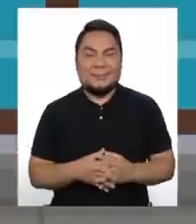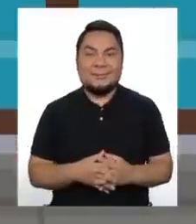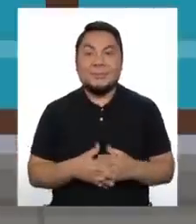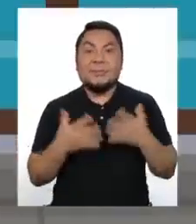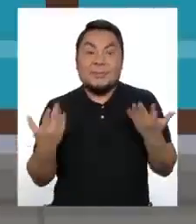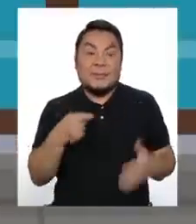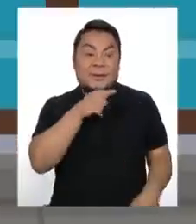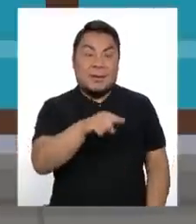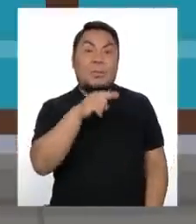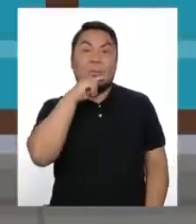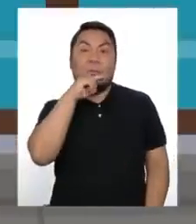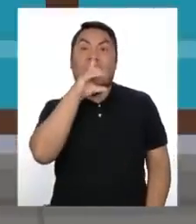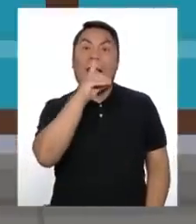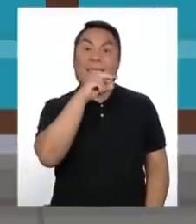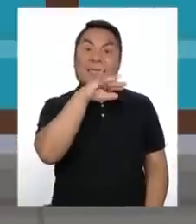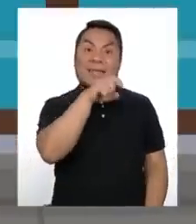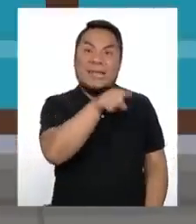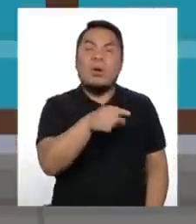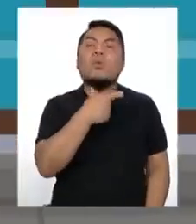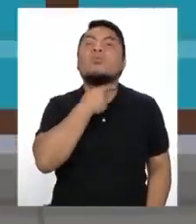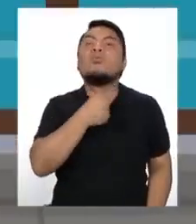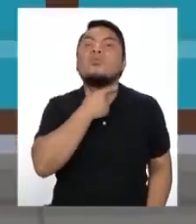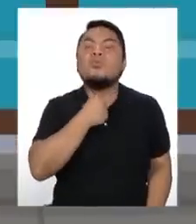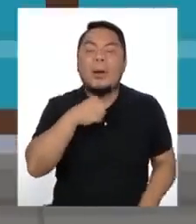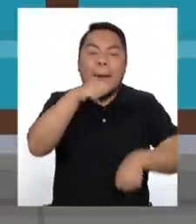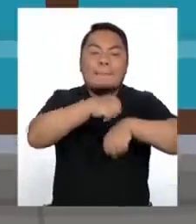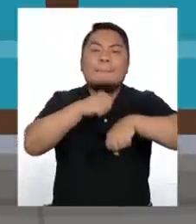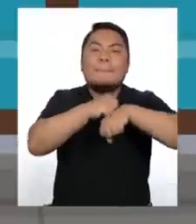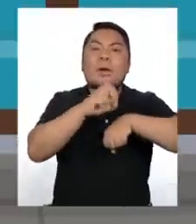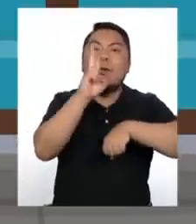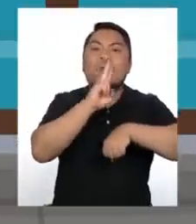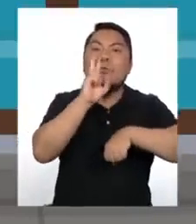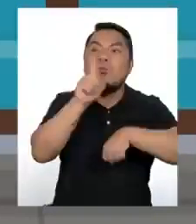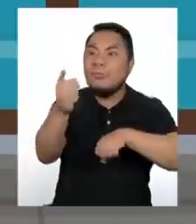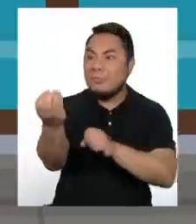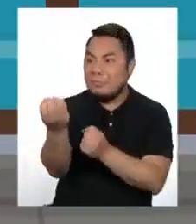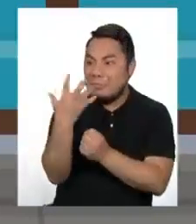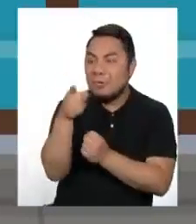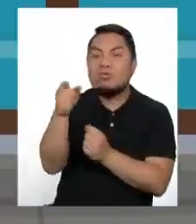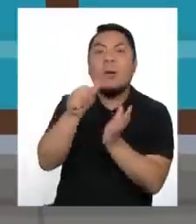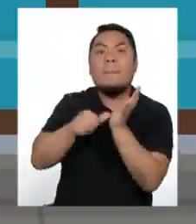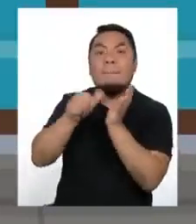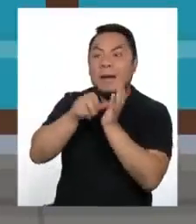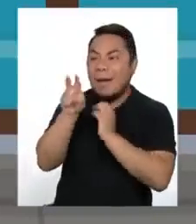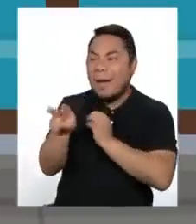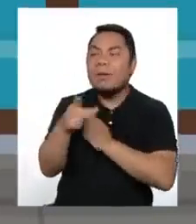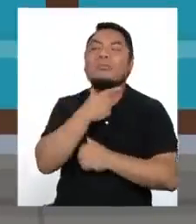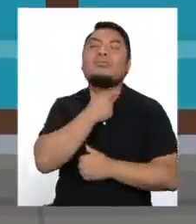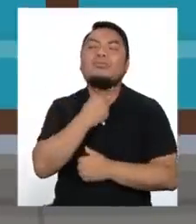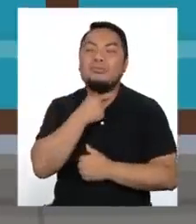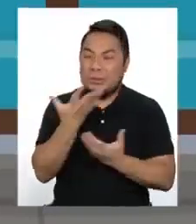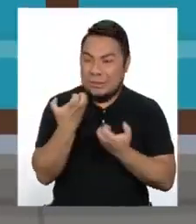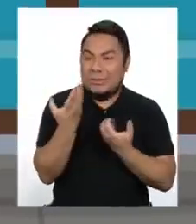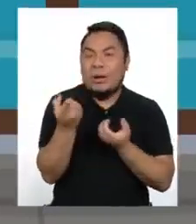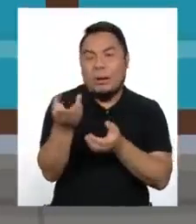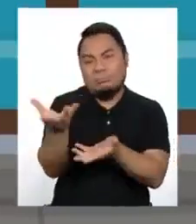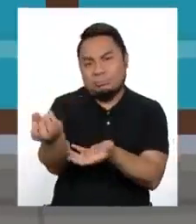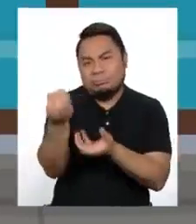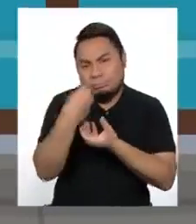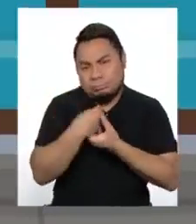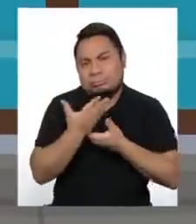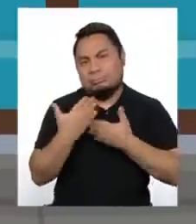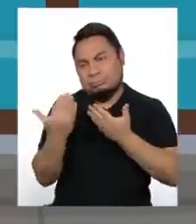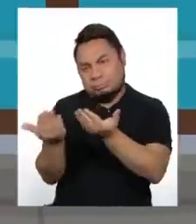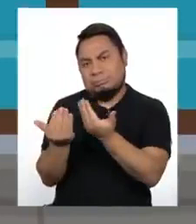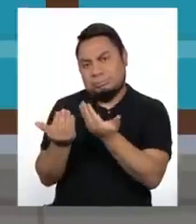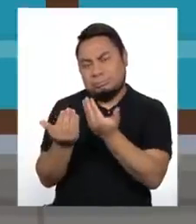A Andrea le gustan las piedras rojas que le mostró su hermano Tomás y quisiera tenerlas como parte de su colección,